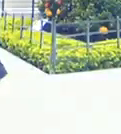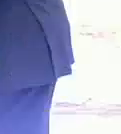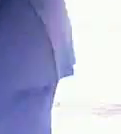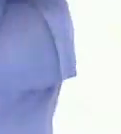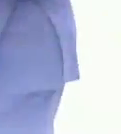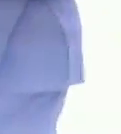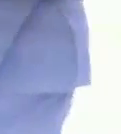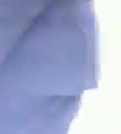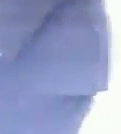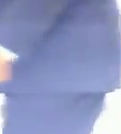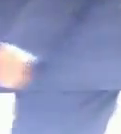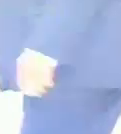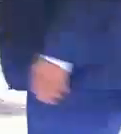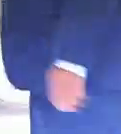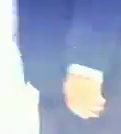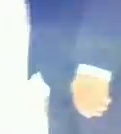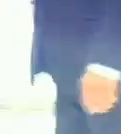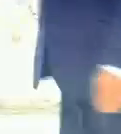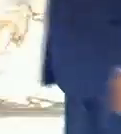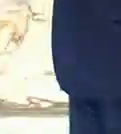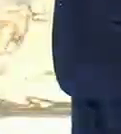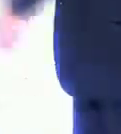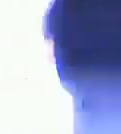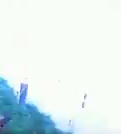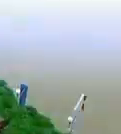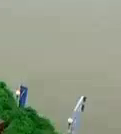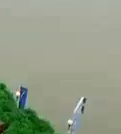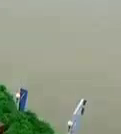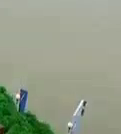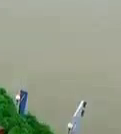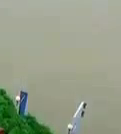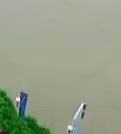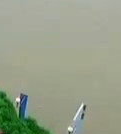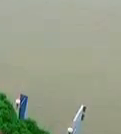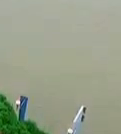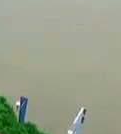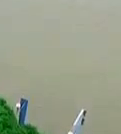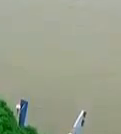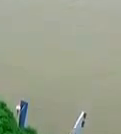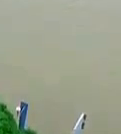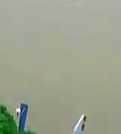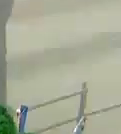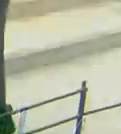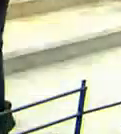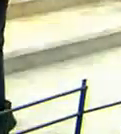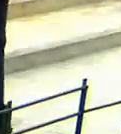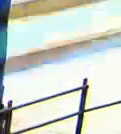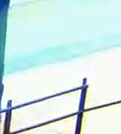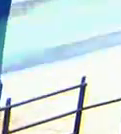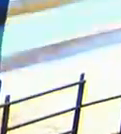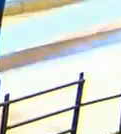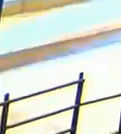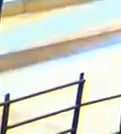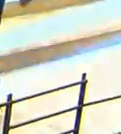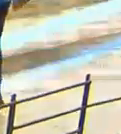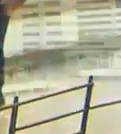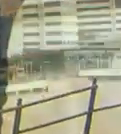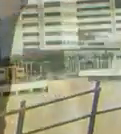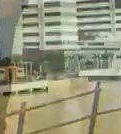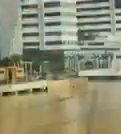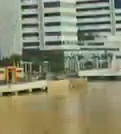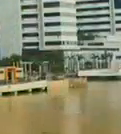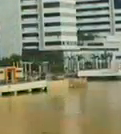es Guayaquil, tú ves. Guayaquil, Guayaquil. Me canto a la perla del Pacífico. La ciudad